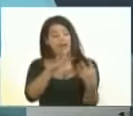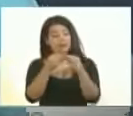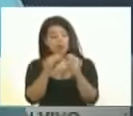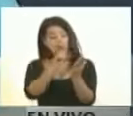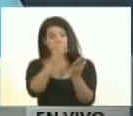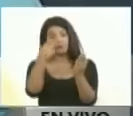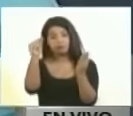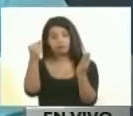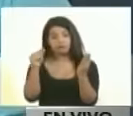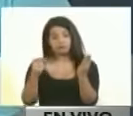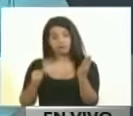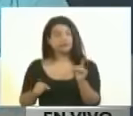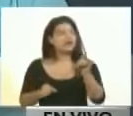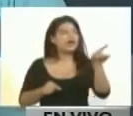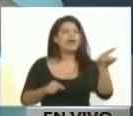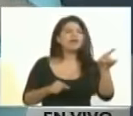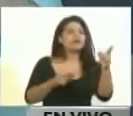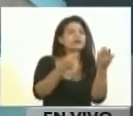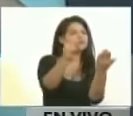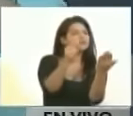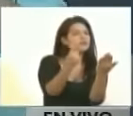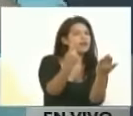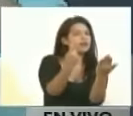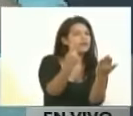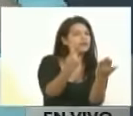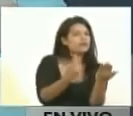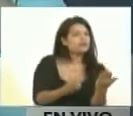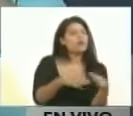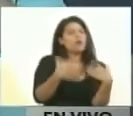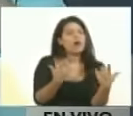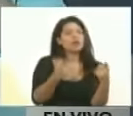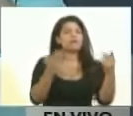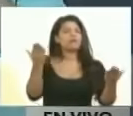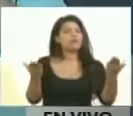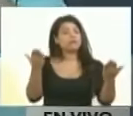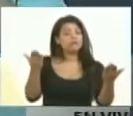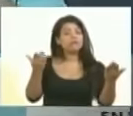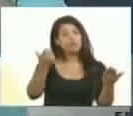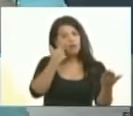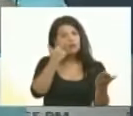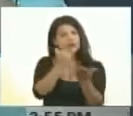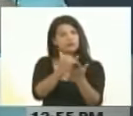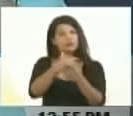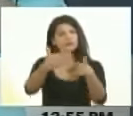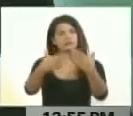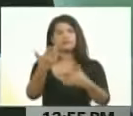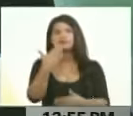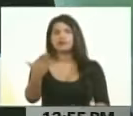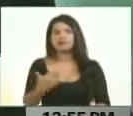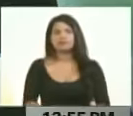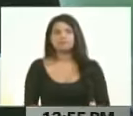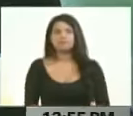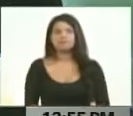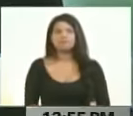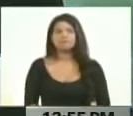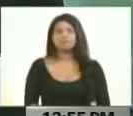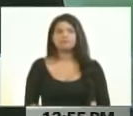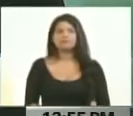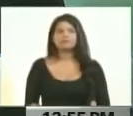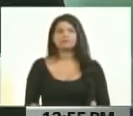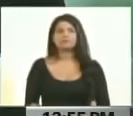son los fundadores y tendrían como una suerte de categoría distinta a los países que se van incorporando nuevamente? Gracias. Gracias, Erika.